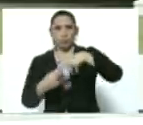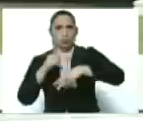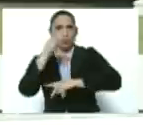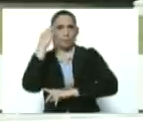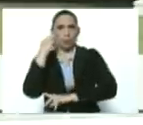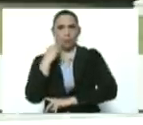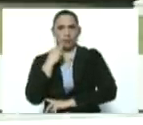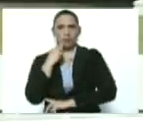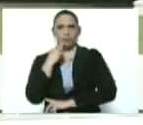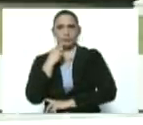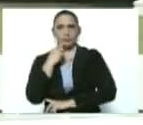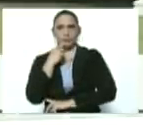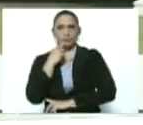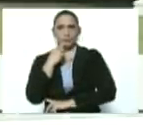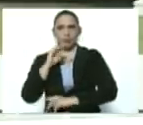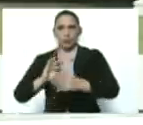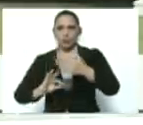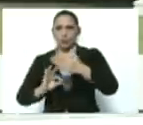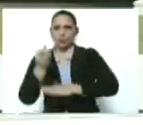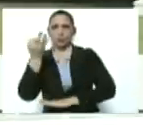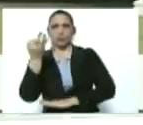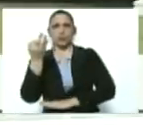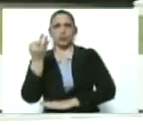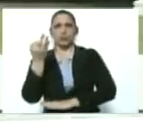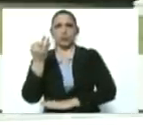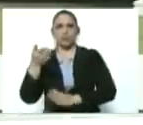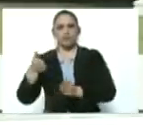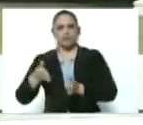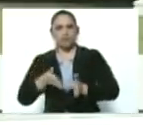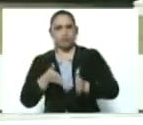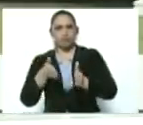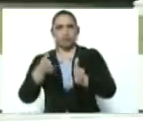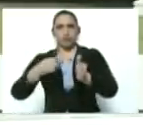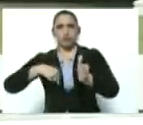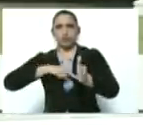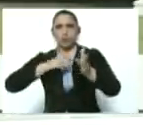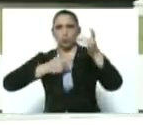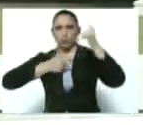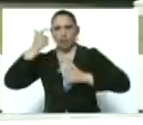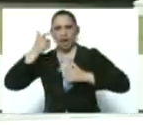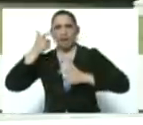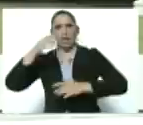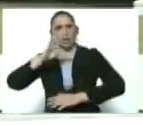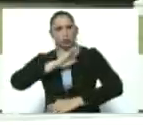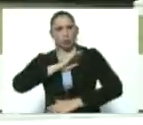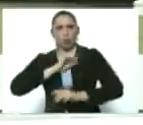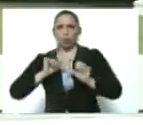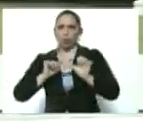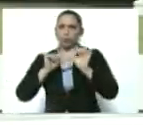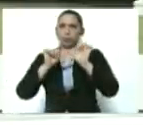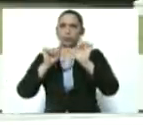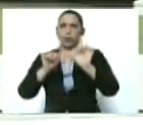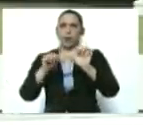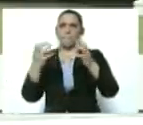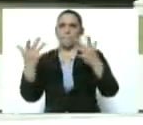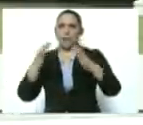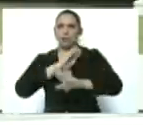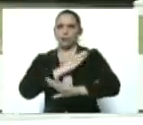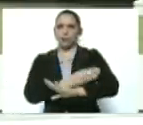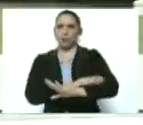bolivariana fundada y guiada por nuestro comandante hugo chávez y que yo he continuado con mano firme